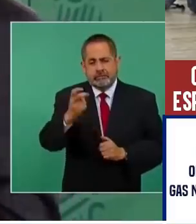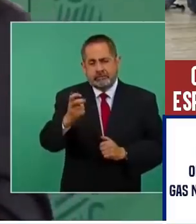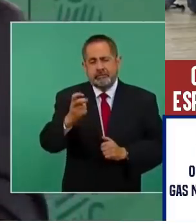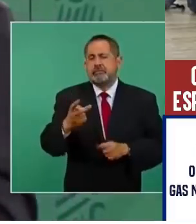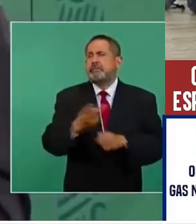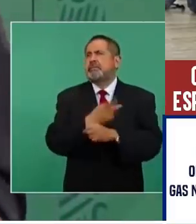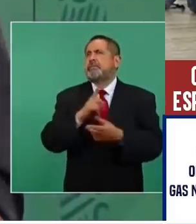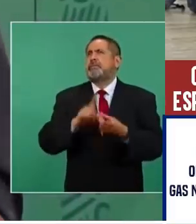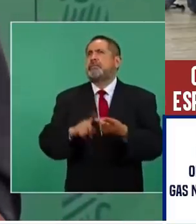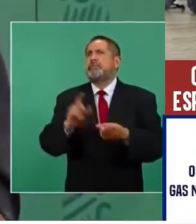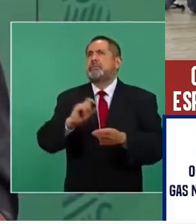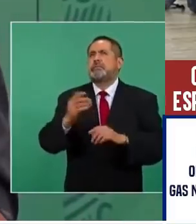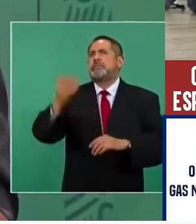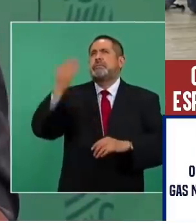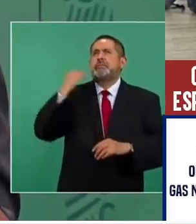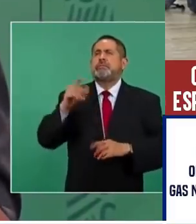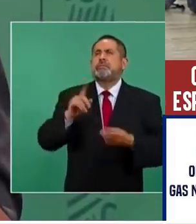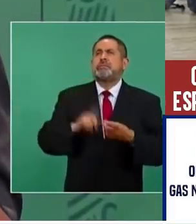Eso nos pasó